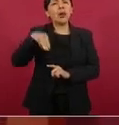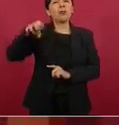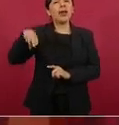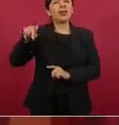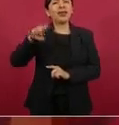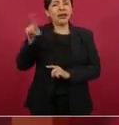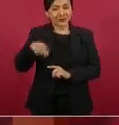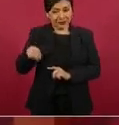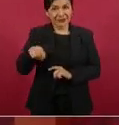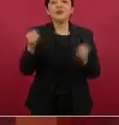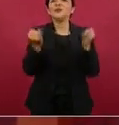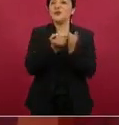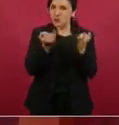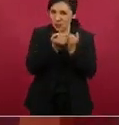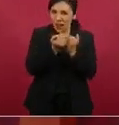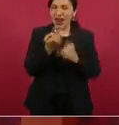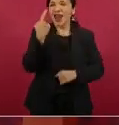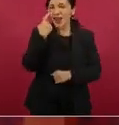también fíjense,